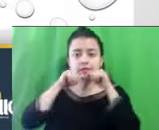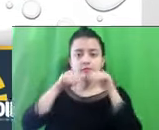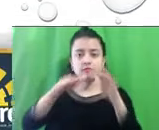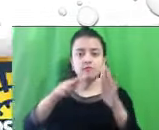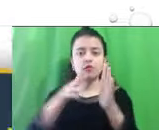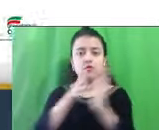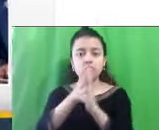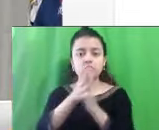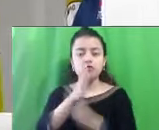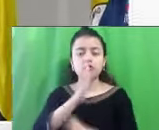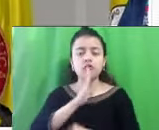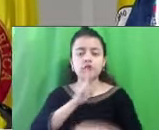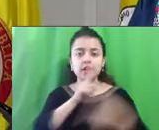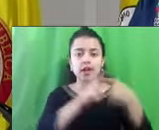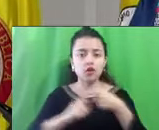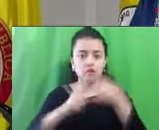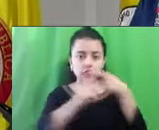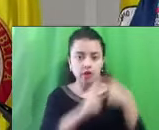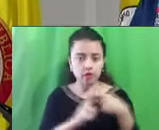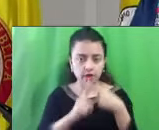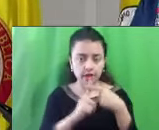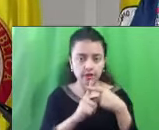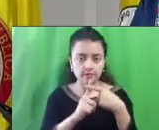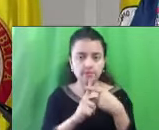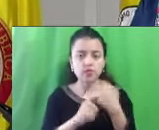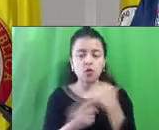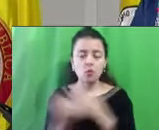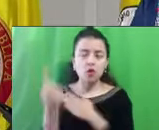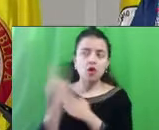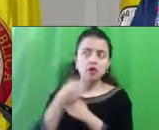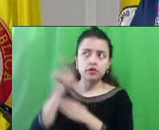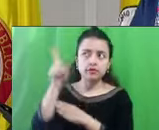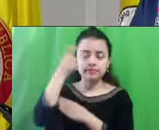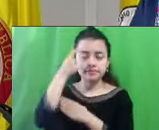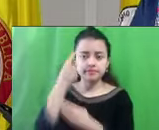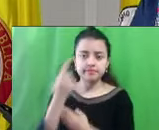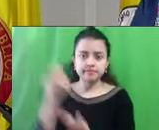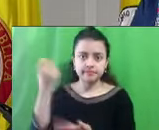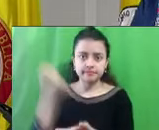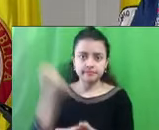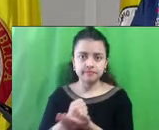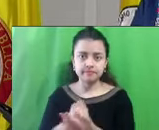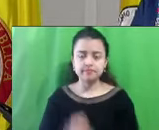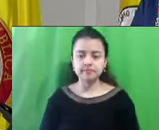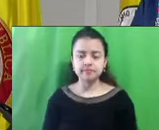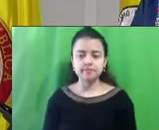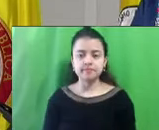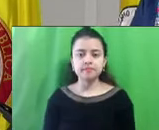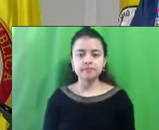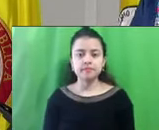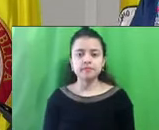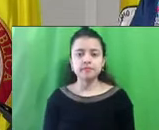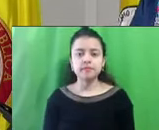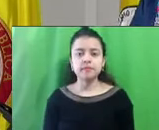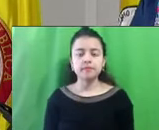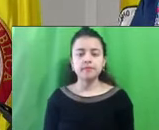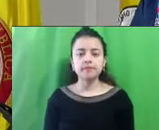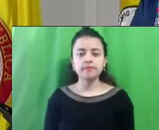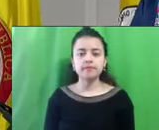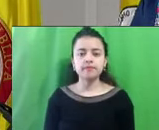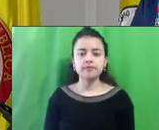como la norma nos lo exige, dentro de los términos establecidos. Por otro lado, desde la subgerencia jurídica, se ejerce la